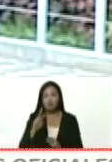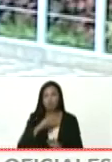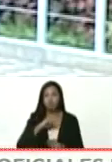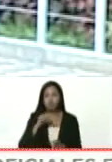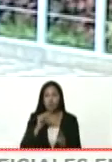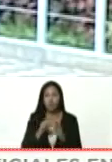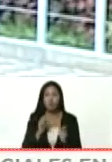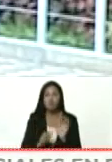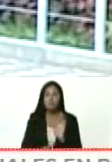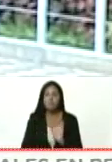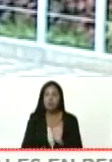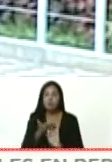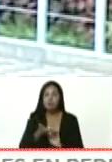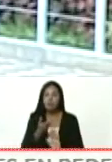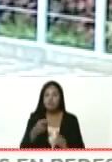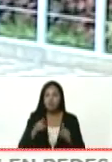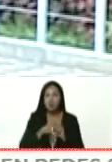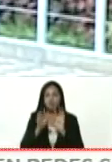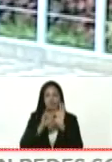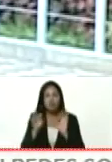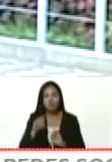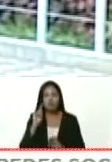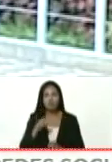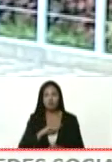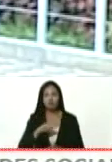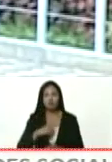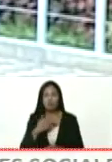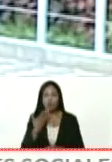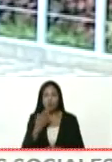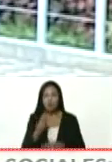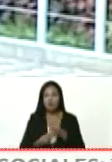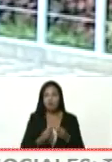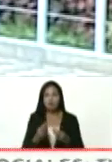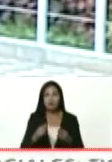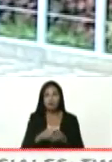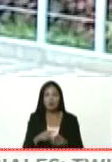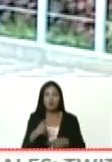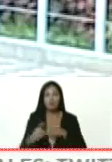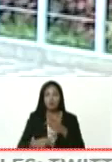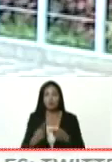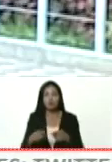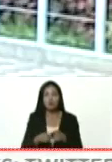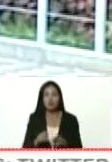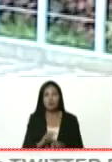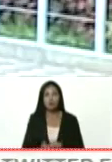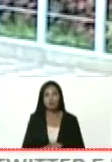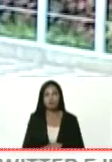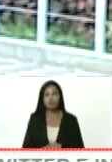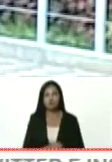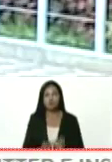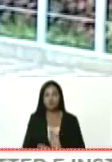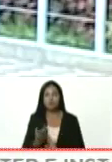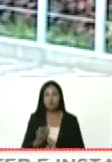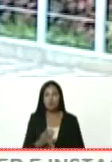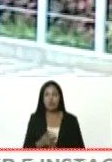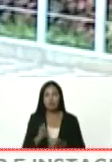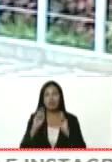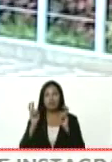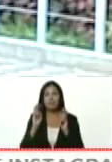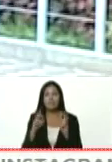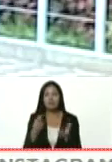importante. Este es el poder popular que puede, que produce. Por eso es tan importante el tema del